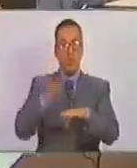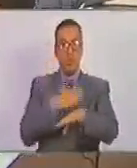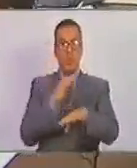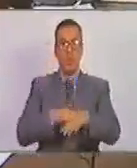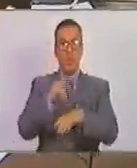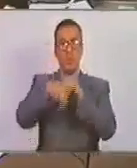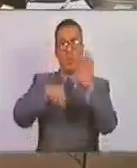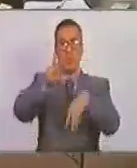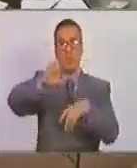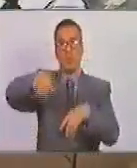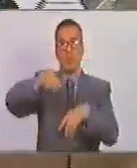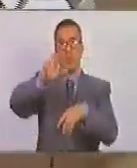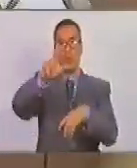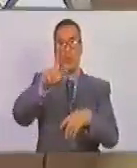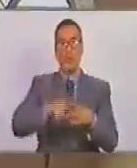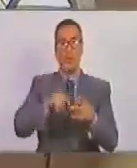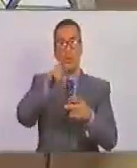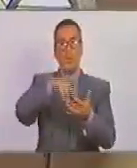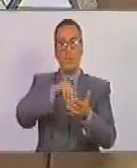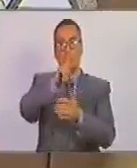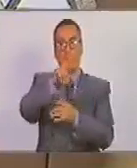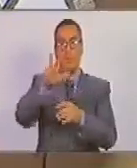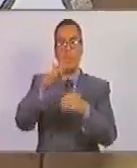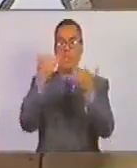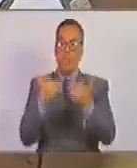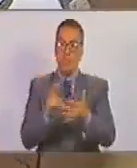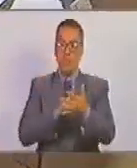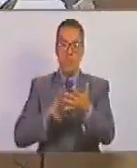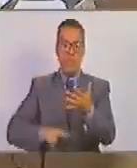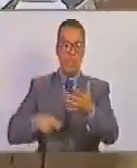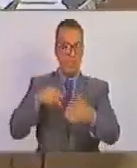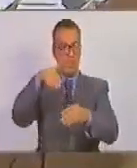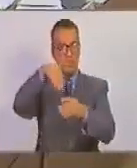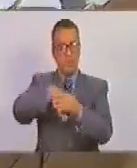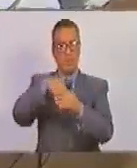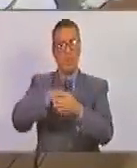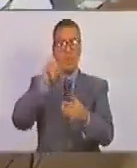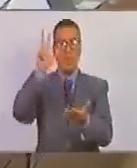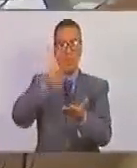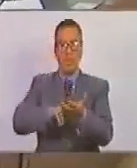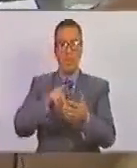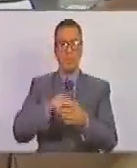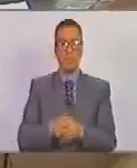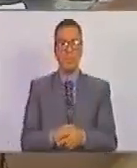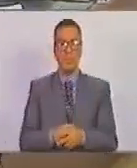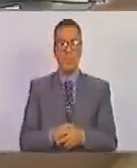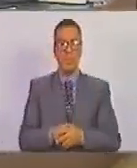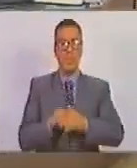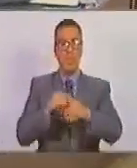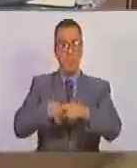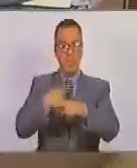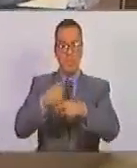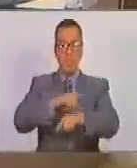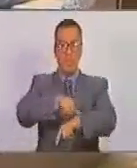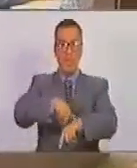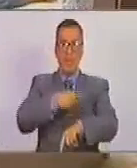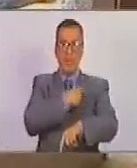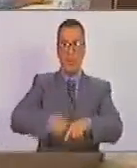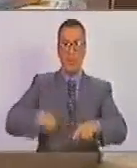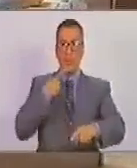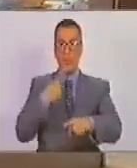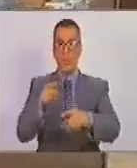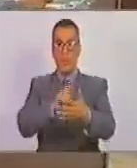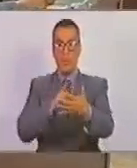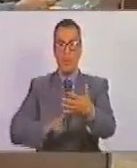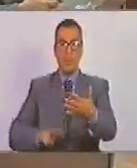La julio de 2023. Una vez leída y sometida a votación, resultó aprobada. A continuación, el presidente ordenó